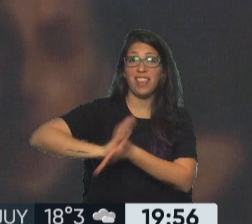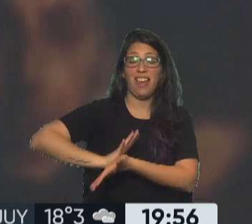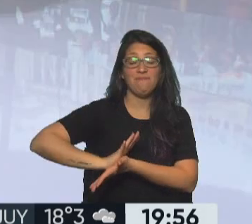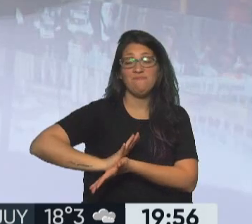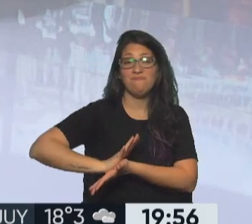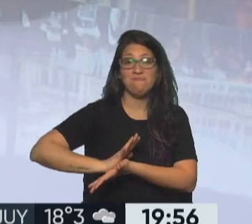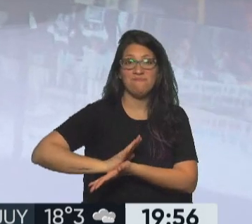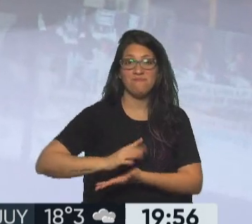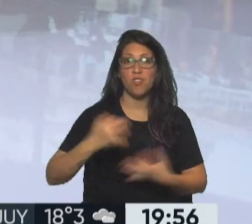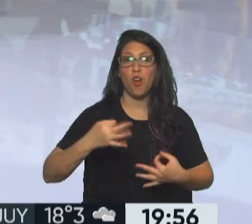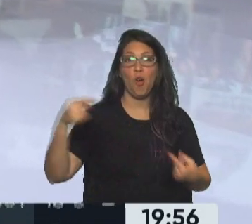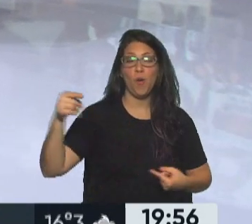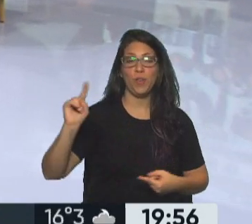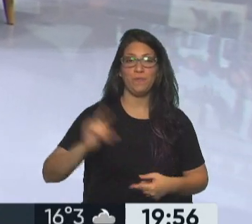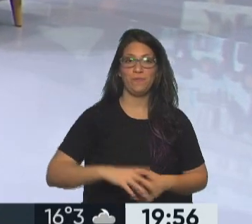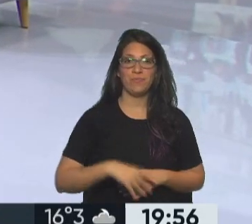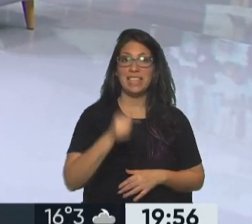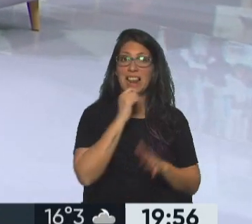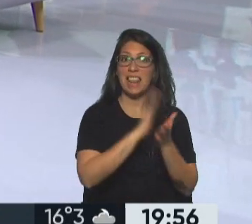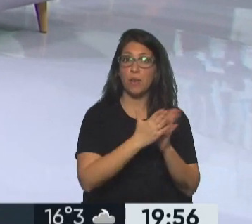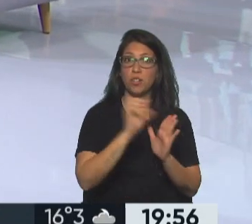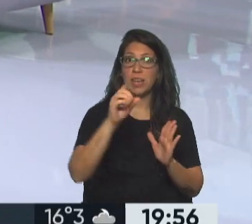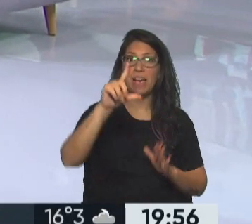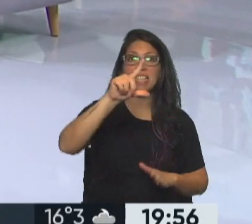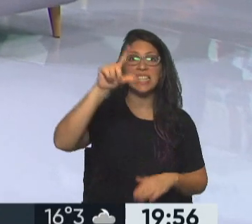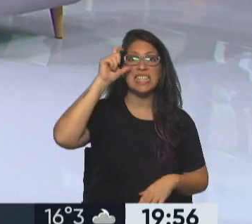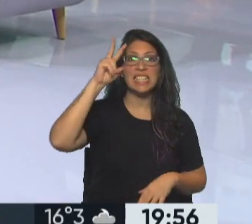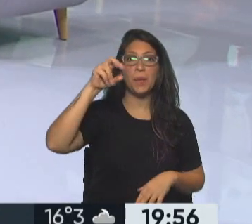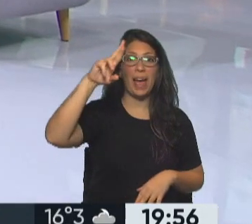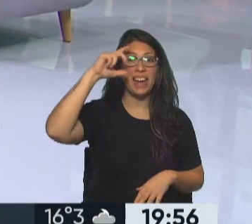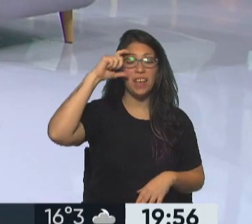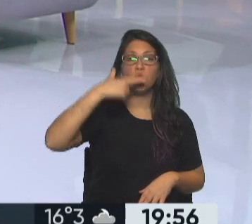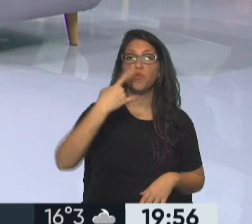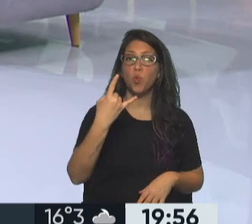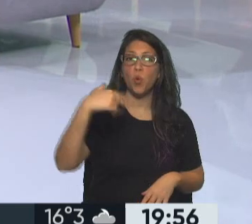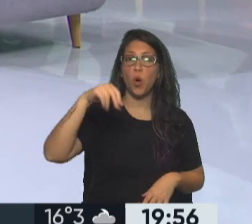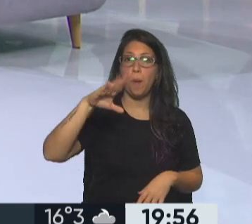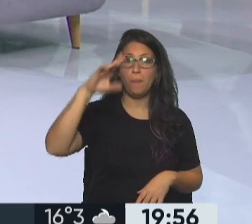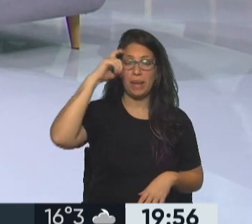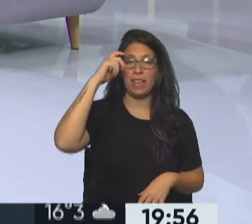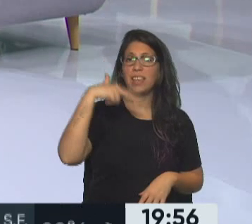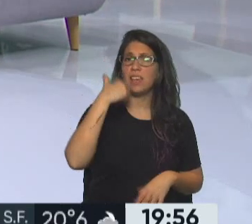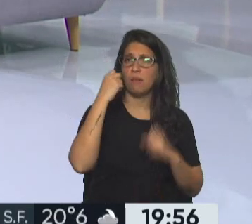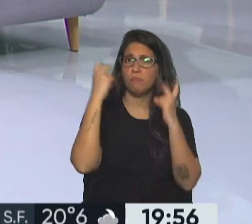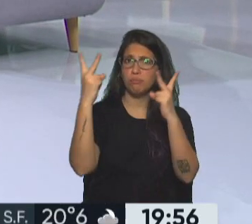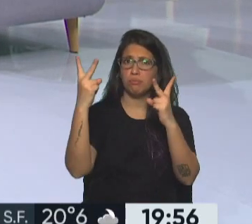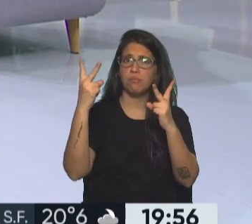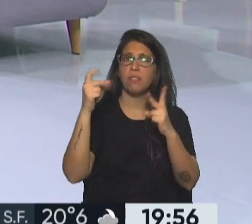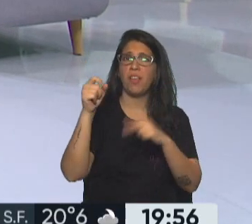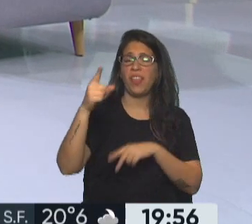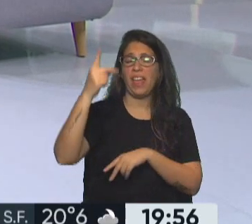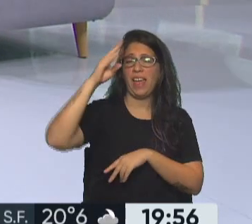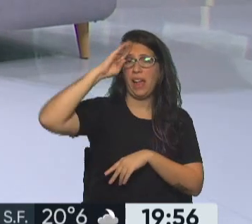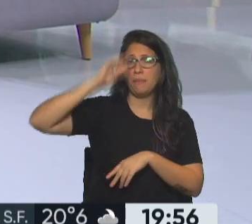El libro, si lo estás buscando, es Llevaré su nombre, la hija desobediente de un